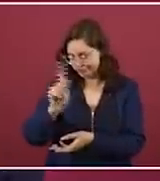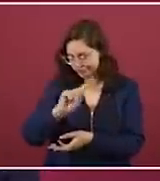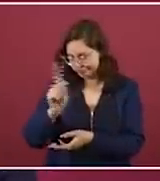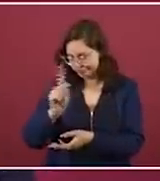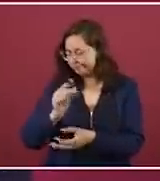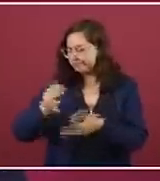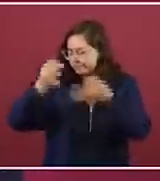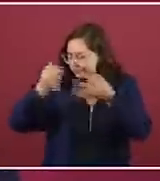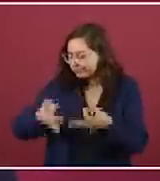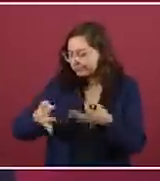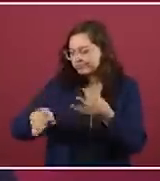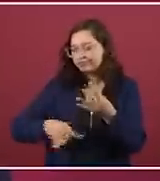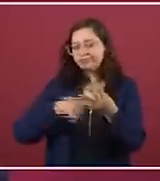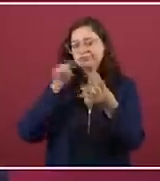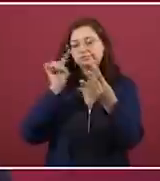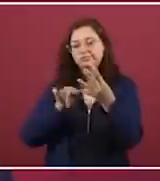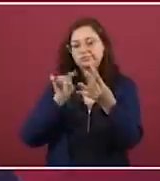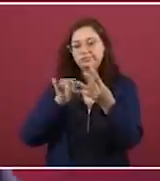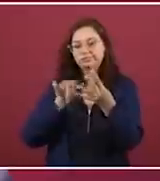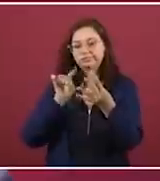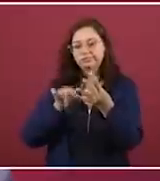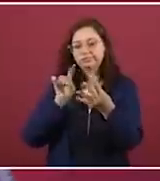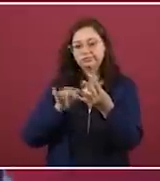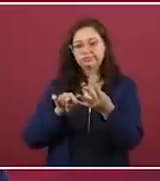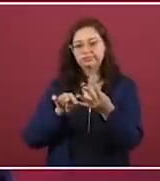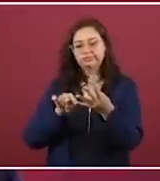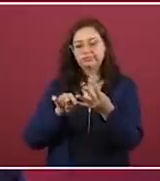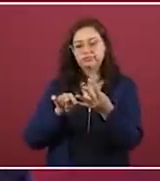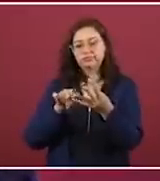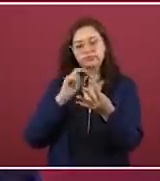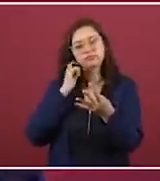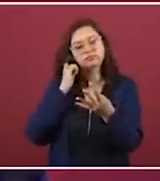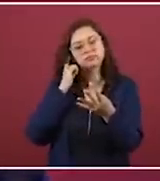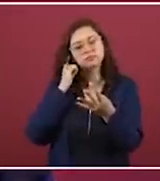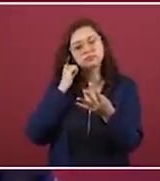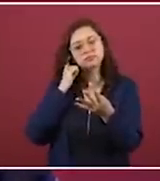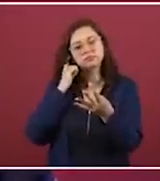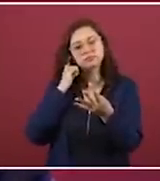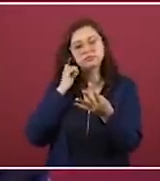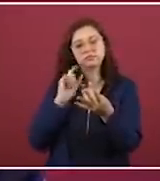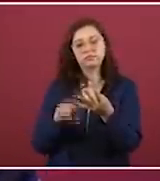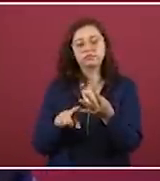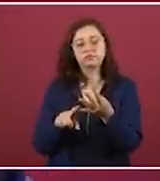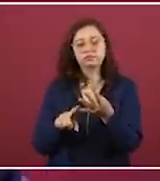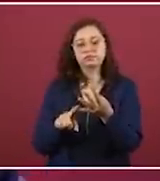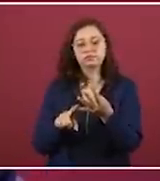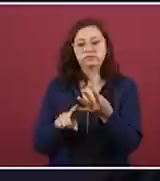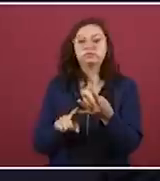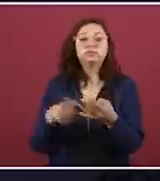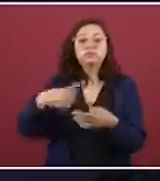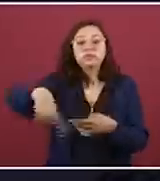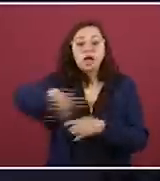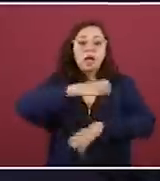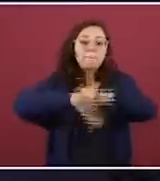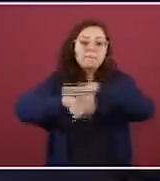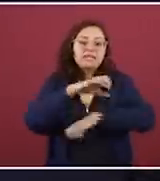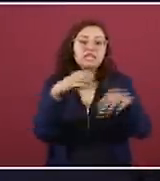Cuarto, que se le dé preferencia a los pequeños